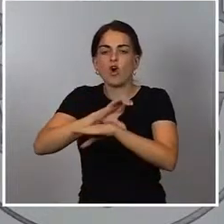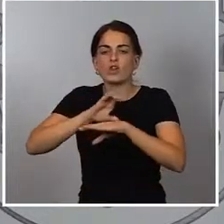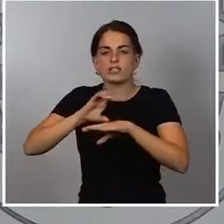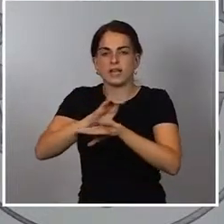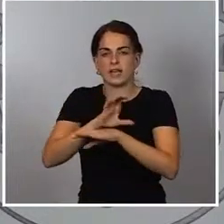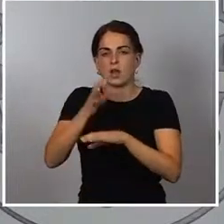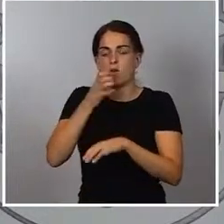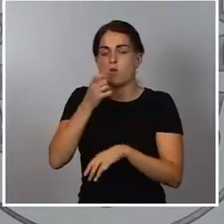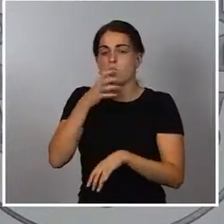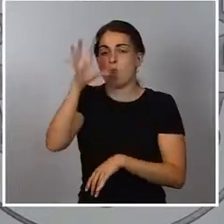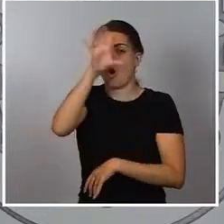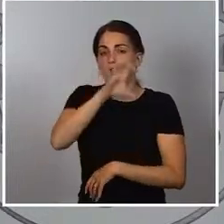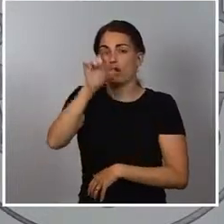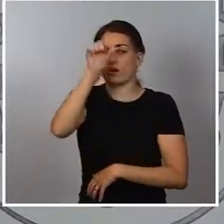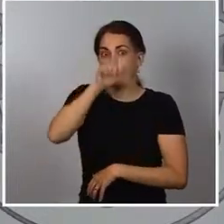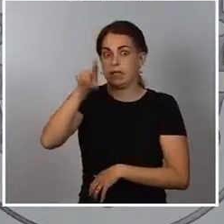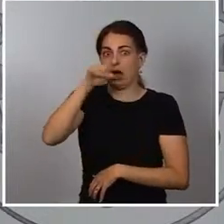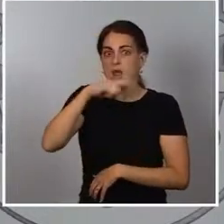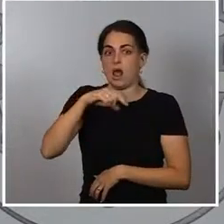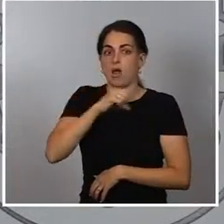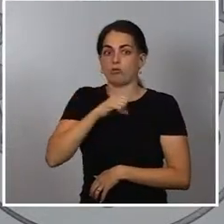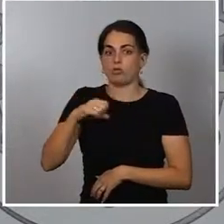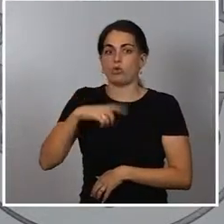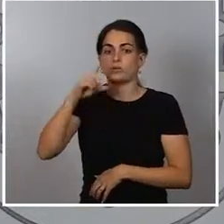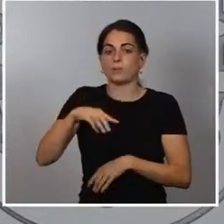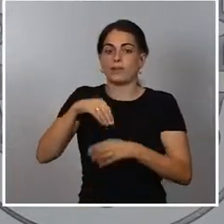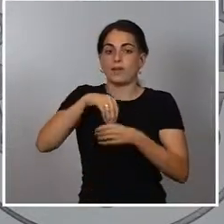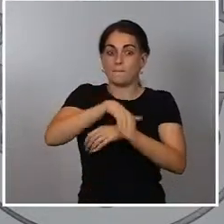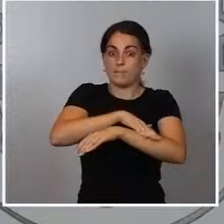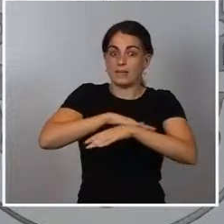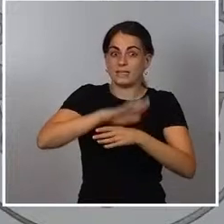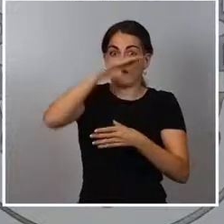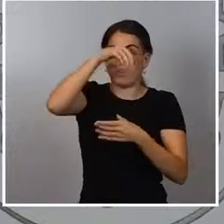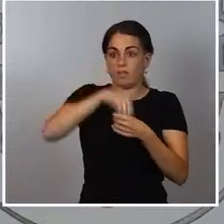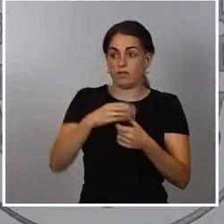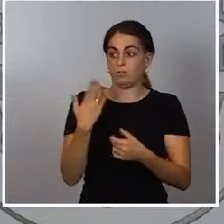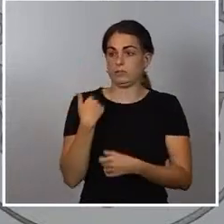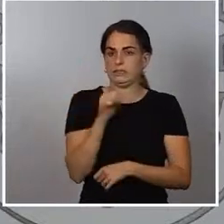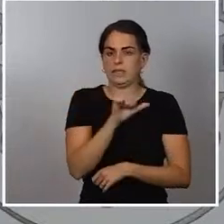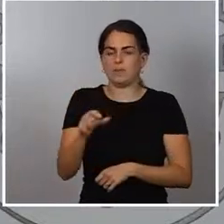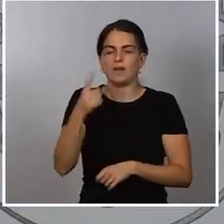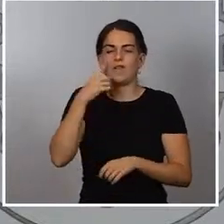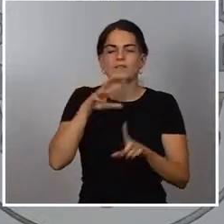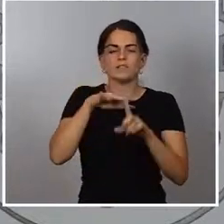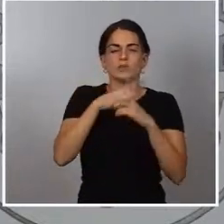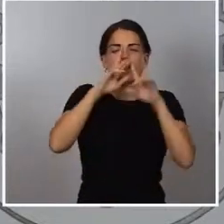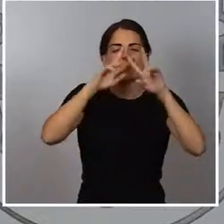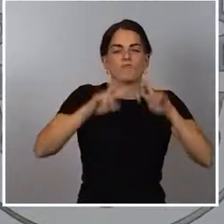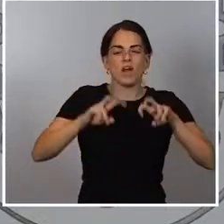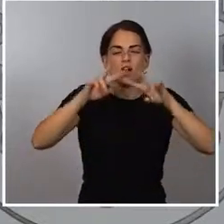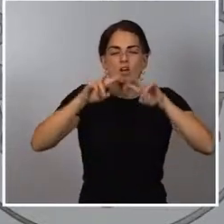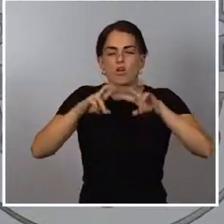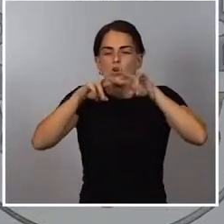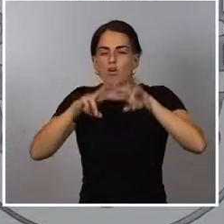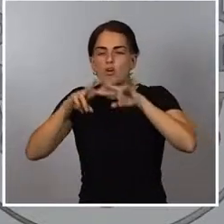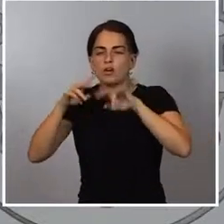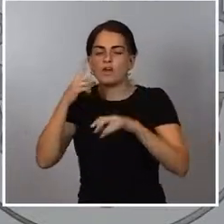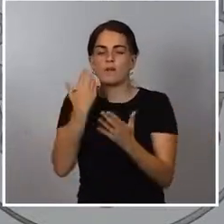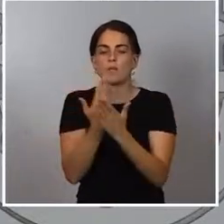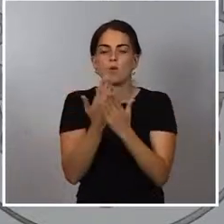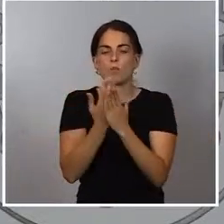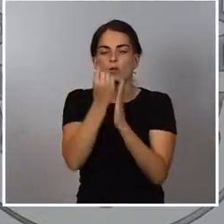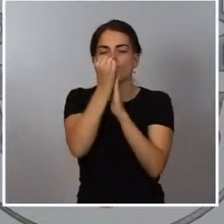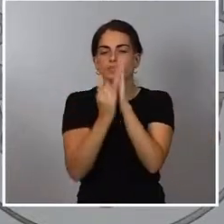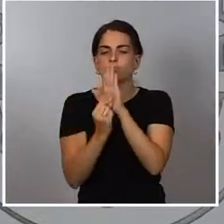también del ministerio lo que hicieron hasta esta semana es valorar la situación y establecer una serie de propuestas propuestas a valorar oa